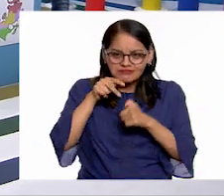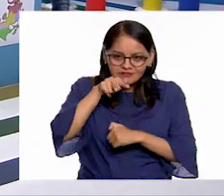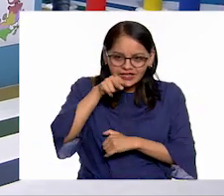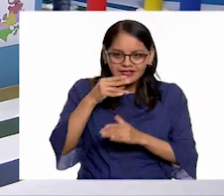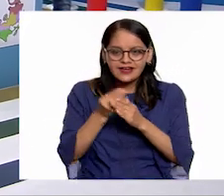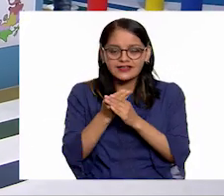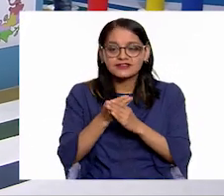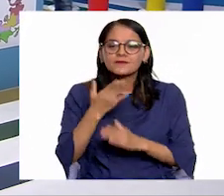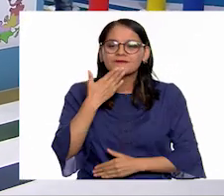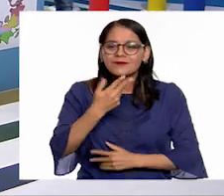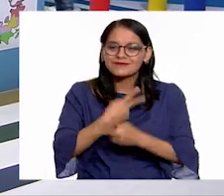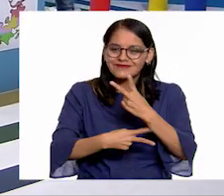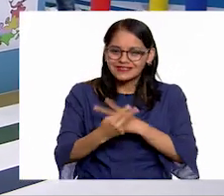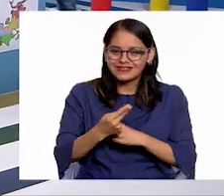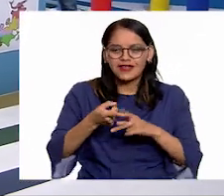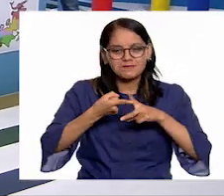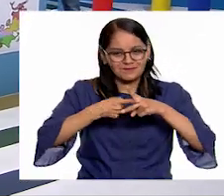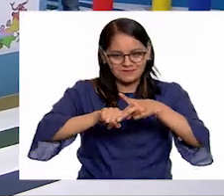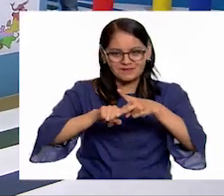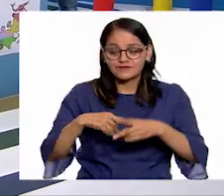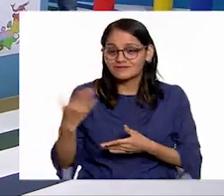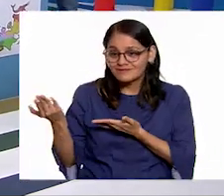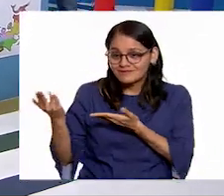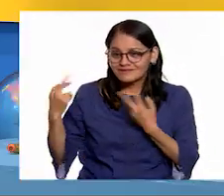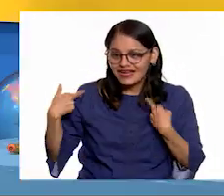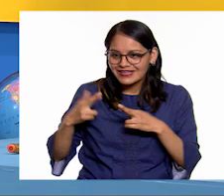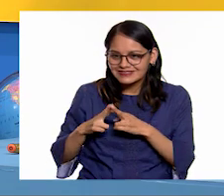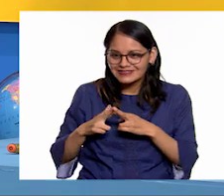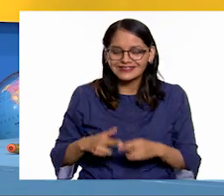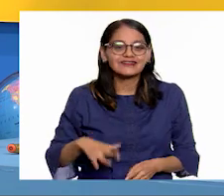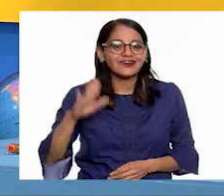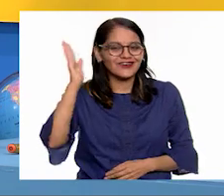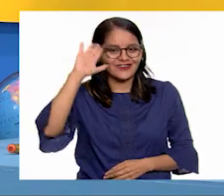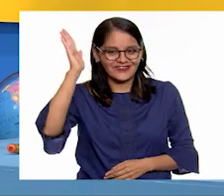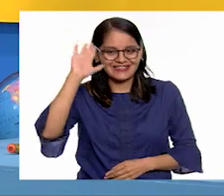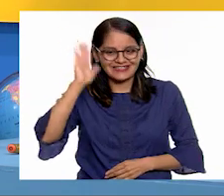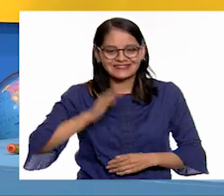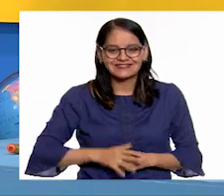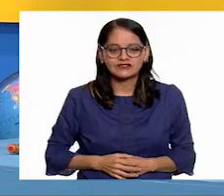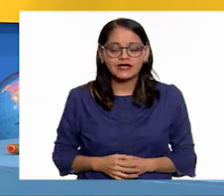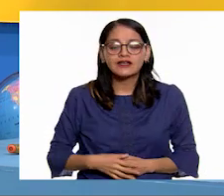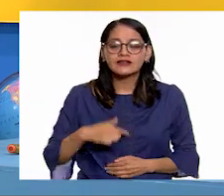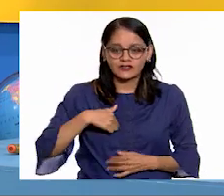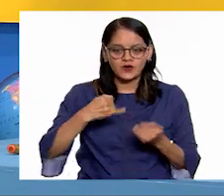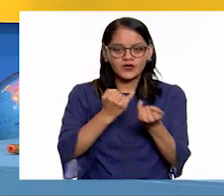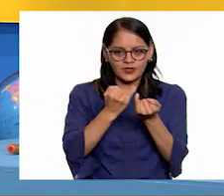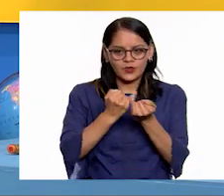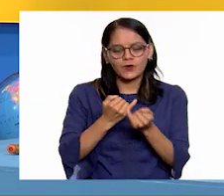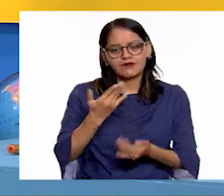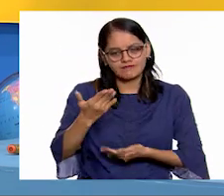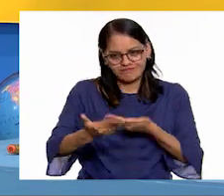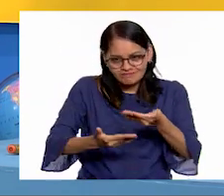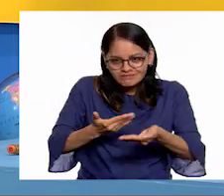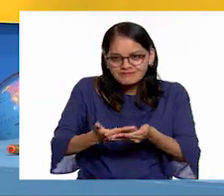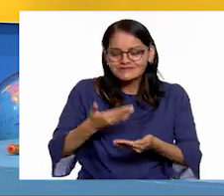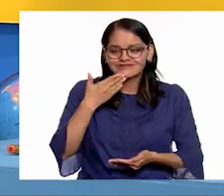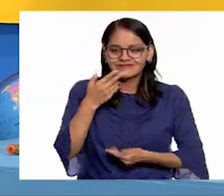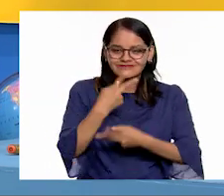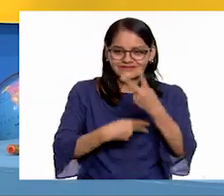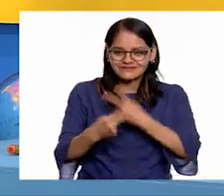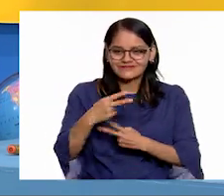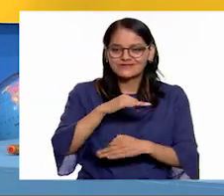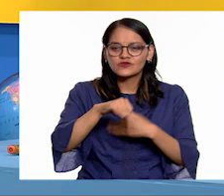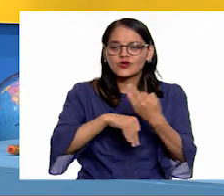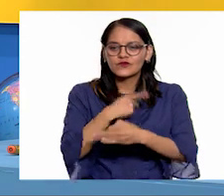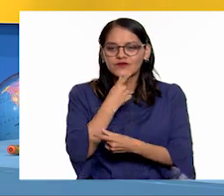la bienvenida. Comenzamos. Maestra. Hola, Juan Carlos. Yo también les doy la más cordial de las bienvenidas a las niñas y